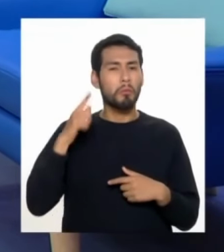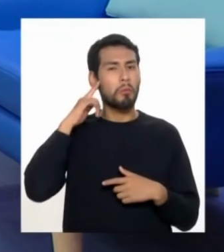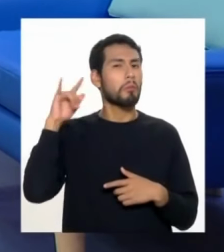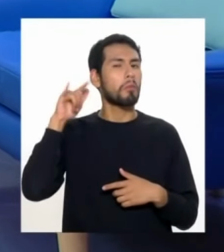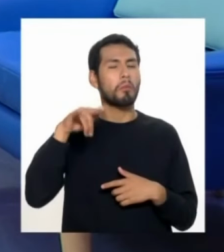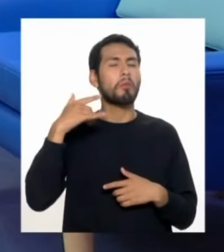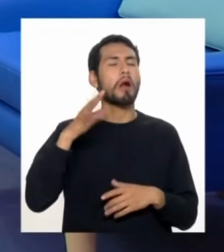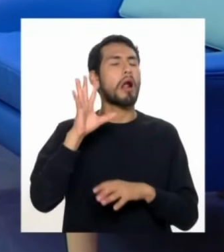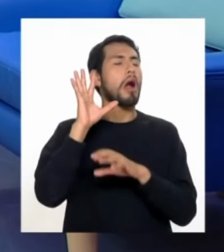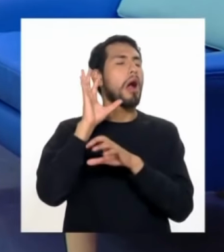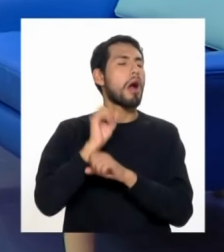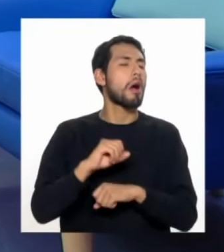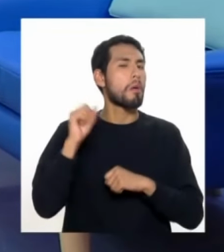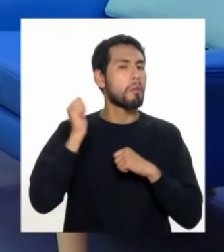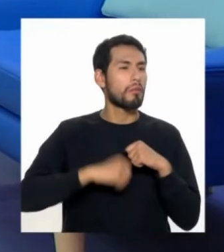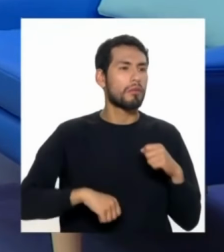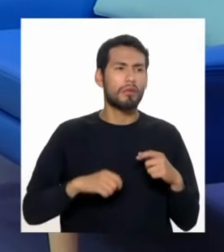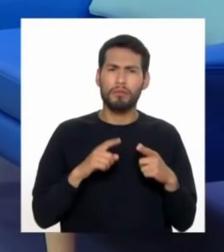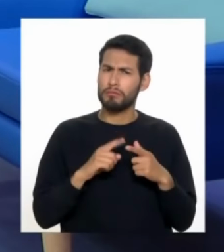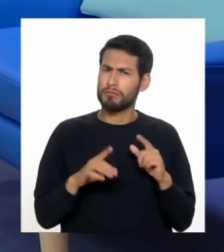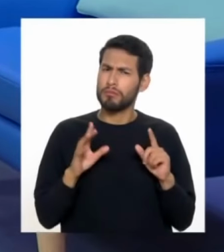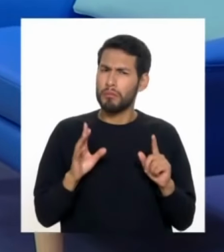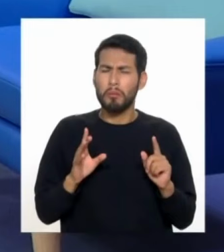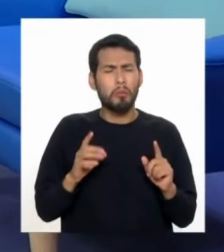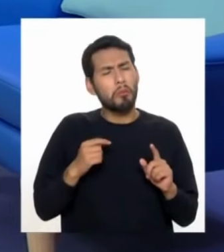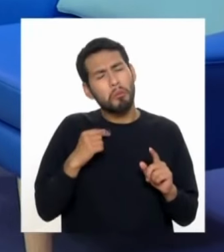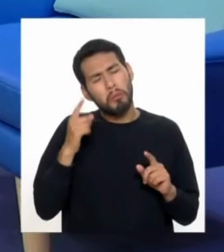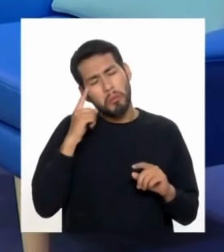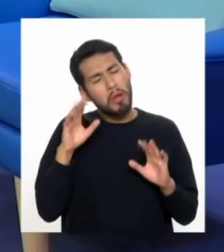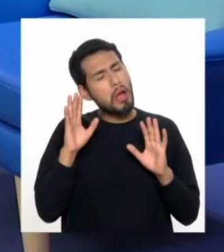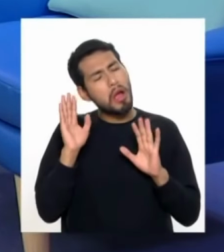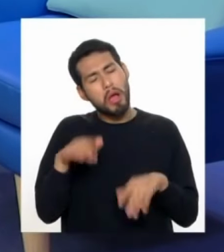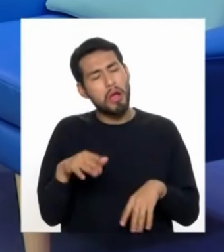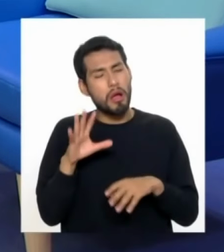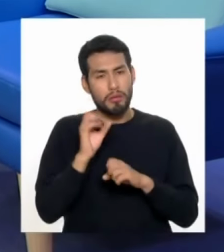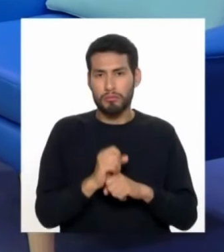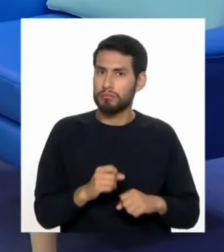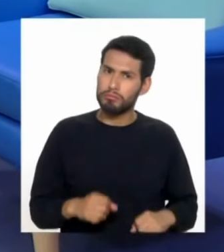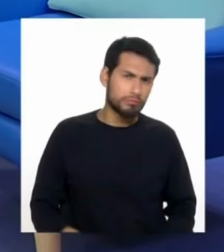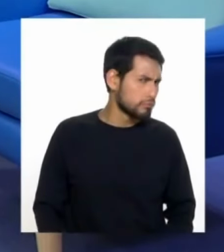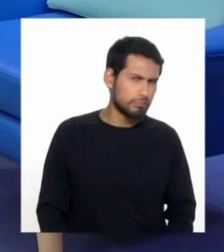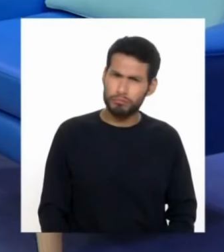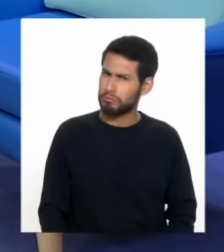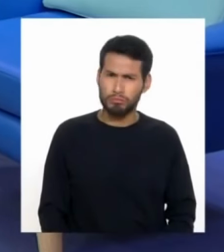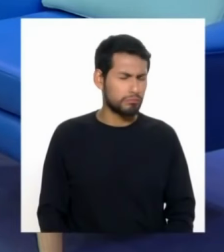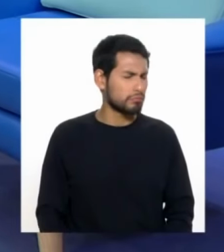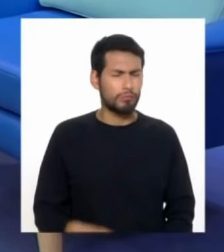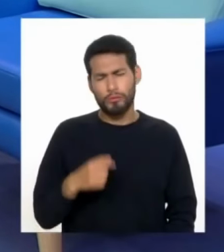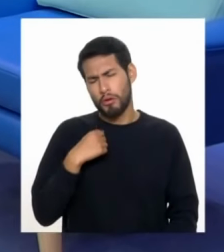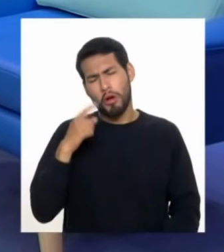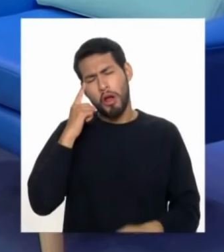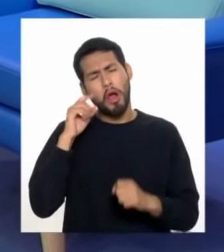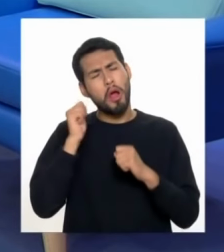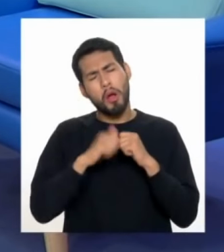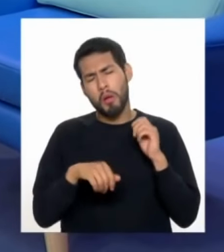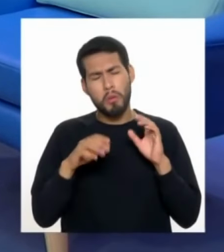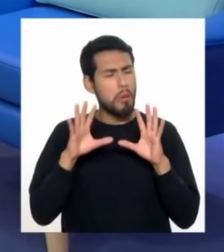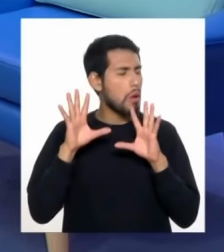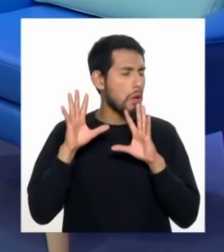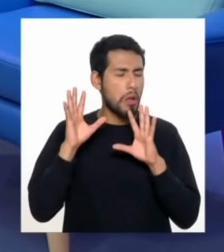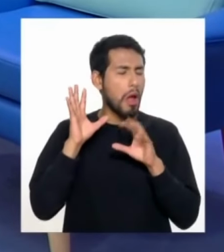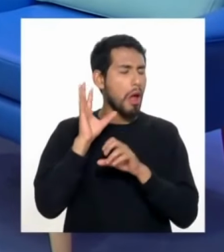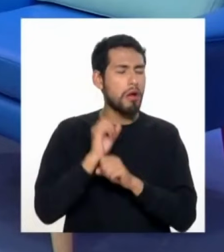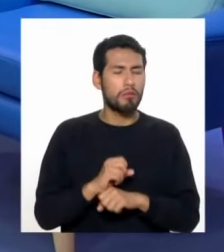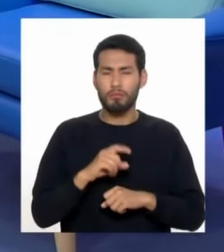siento. Y uno pensaría, bueno, ya se acostumbró, no pasa nada. Pero no, no es solamente que te has acostumbrado a este ruido, sino de que